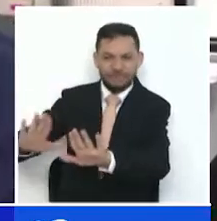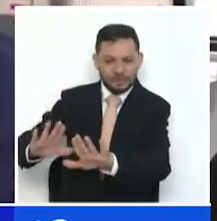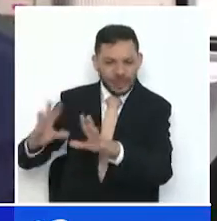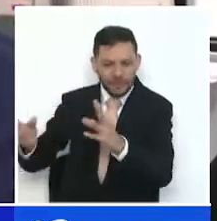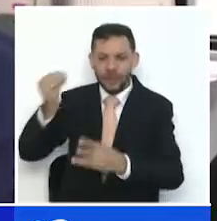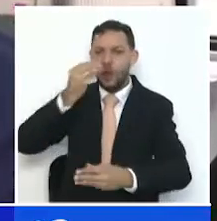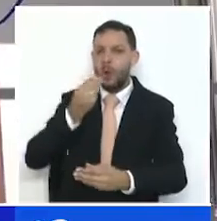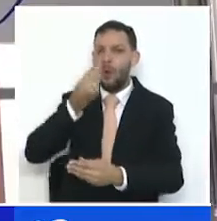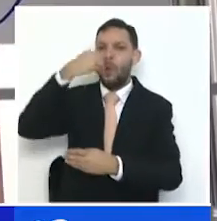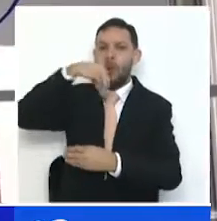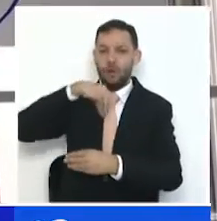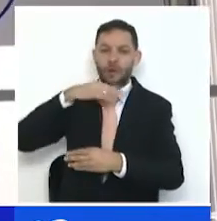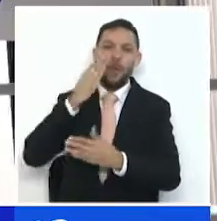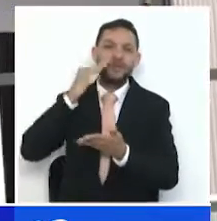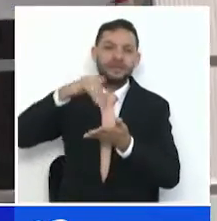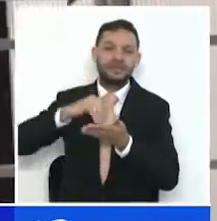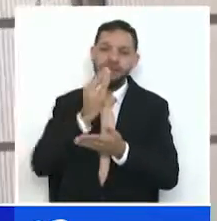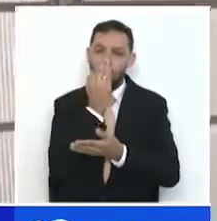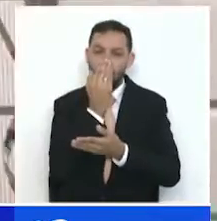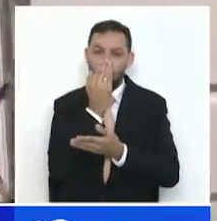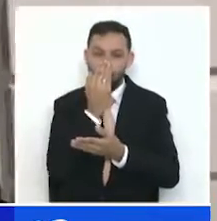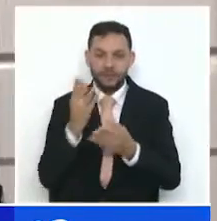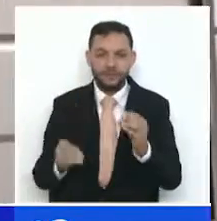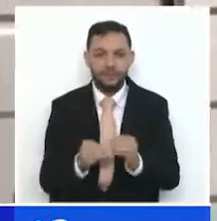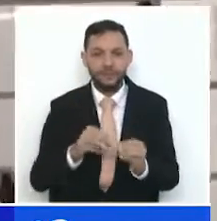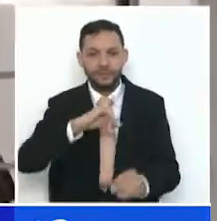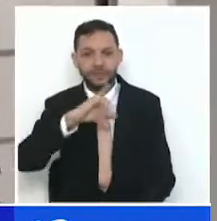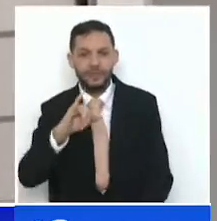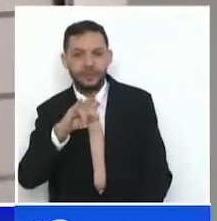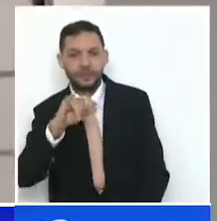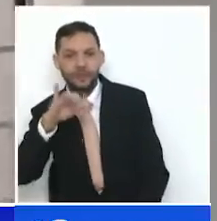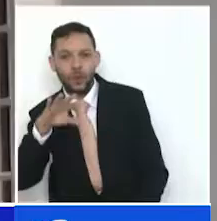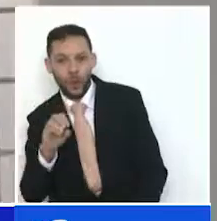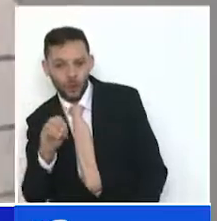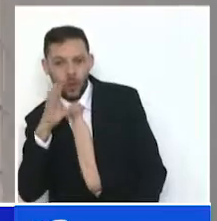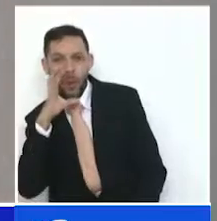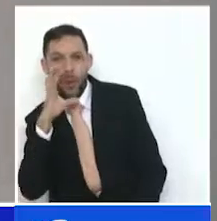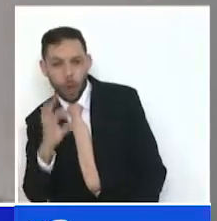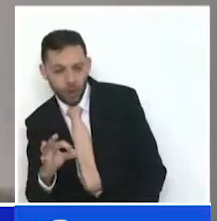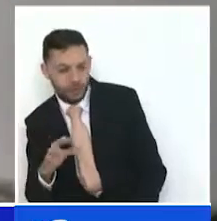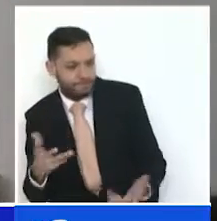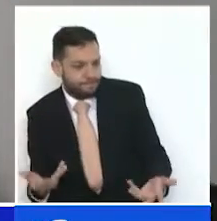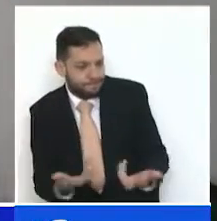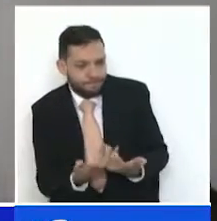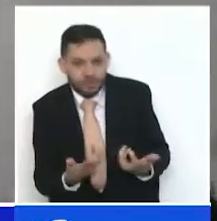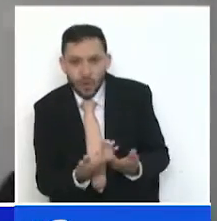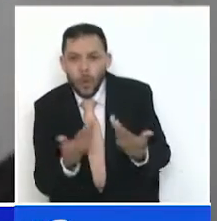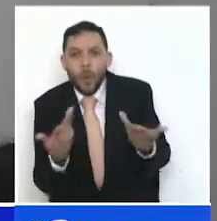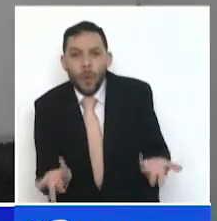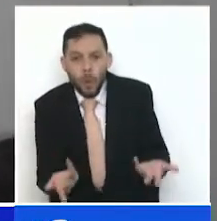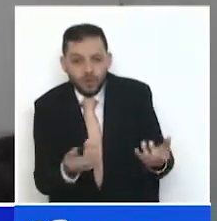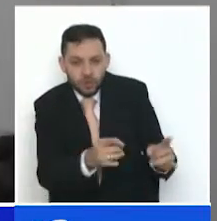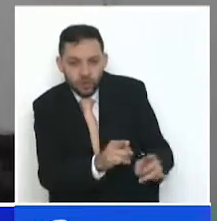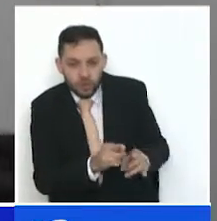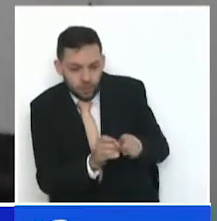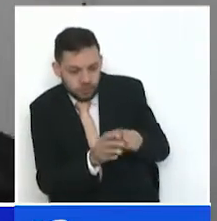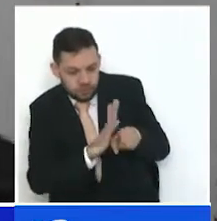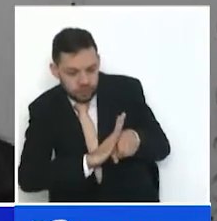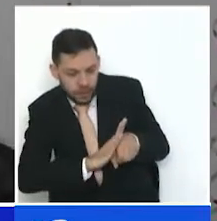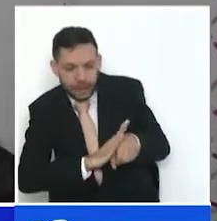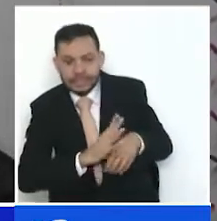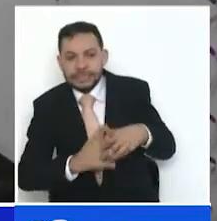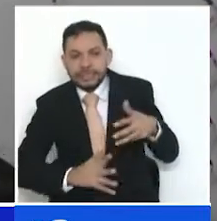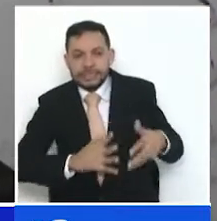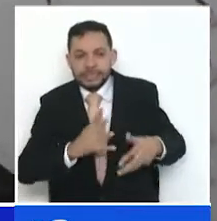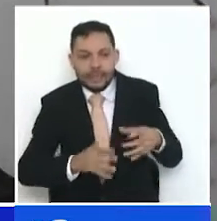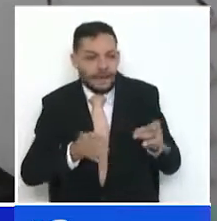darme la posibilidad de seguir viviendo. Julio, director del programa social La Casa del Peregrino, no sabe a ciencia cierta cómo se contagió. Sin embargo, reconoce que